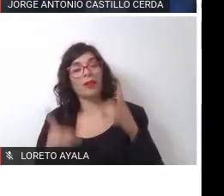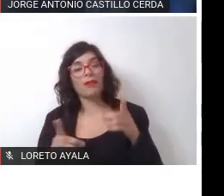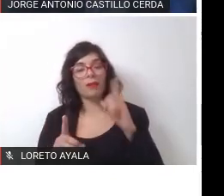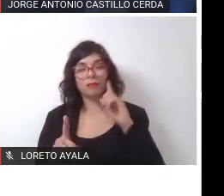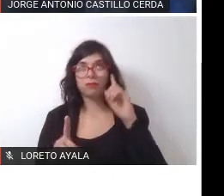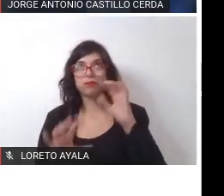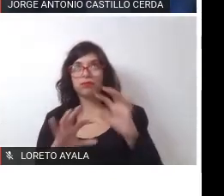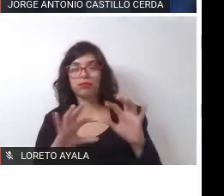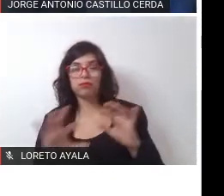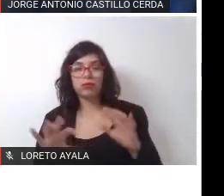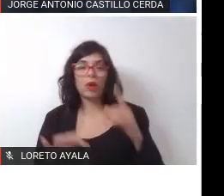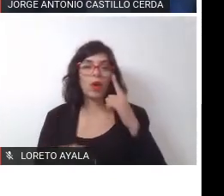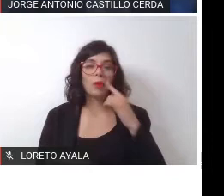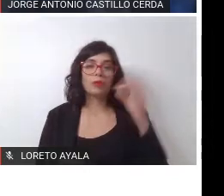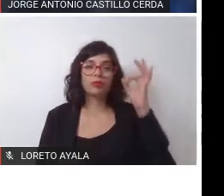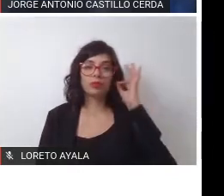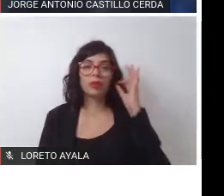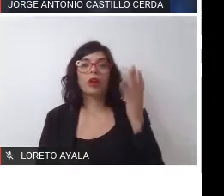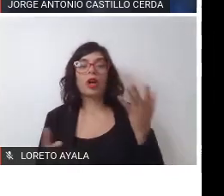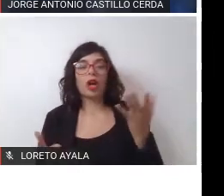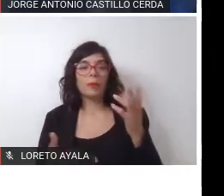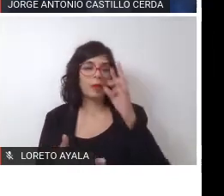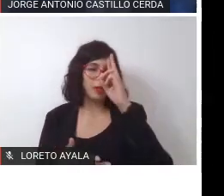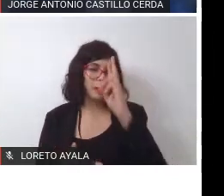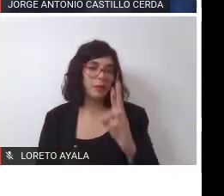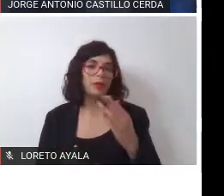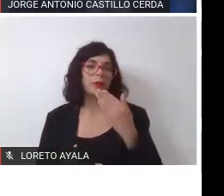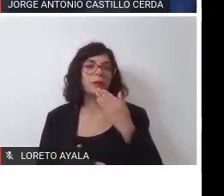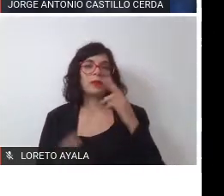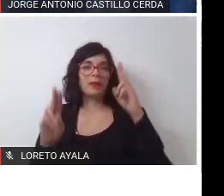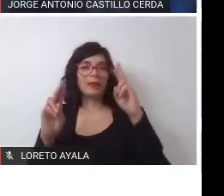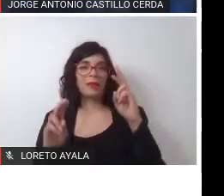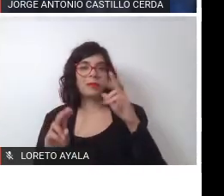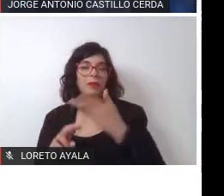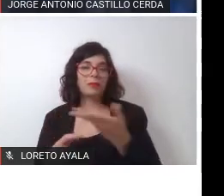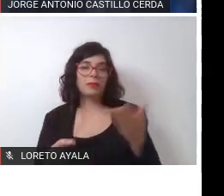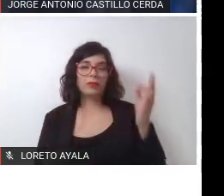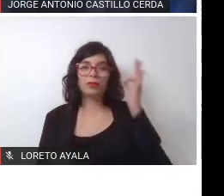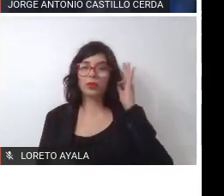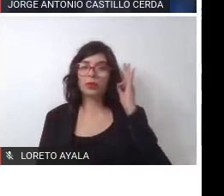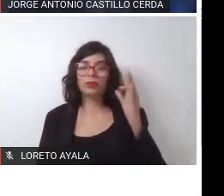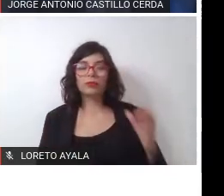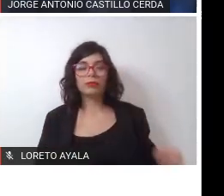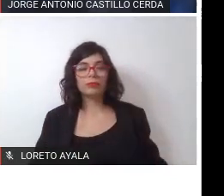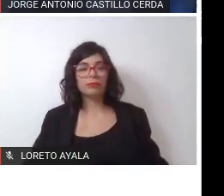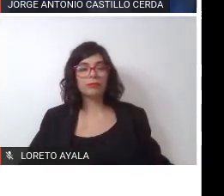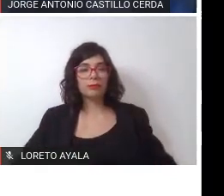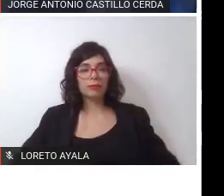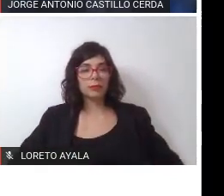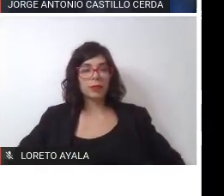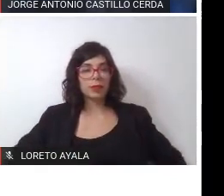dada para eso, para respetar también el tema de género. O sea, aquí...